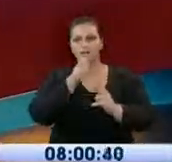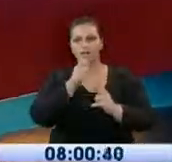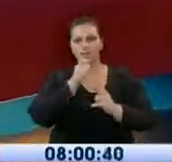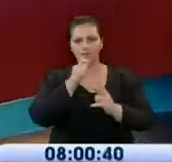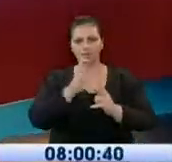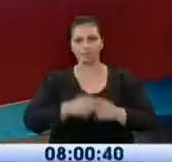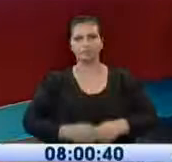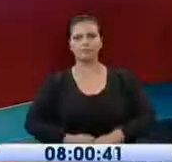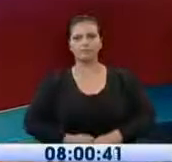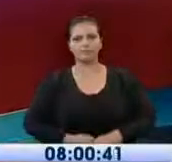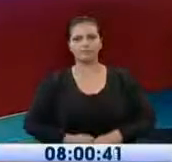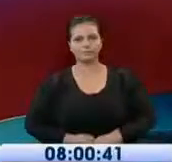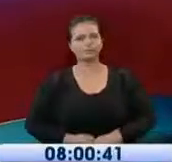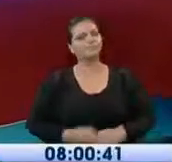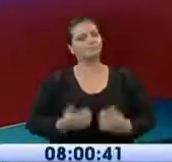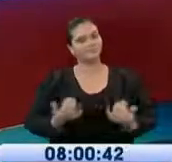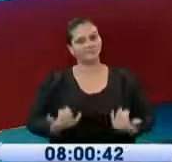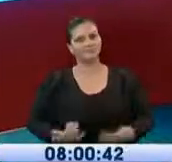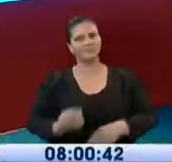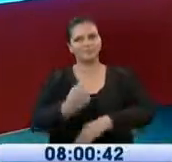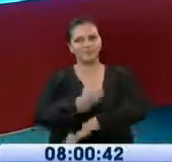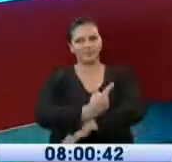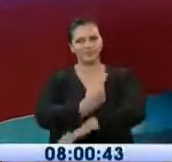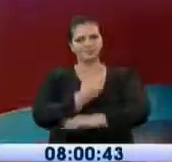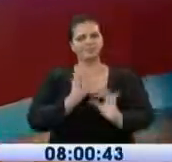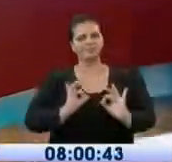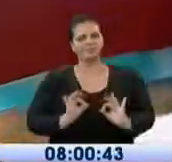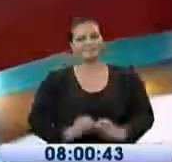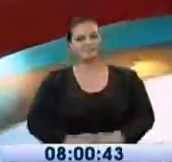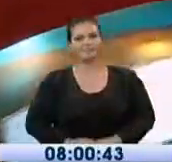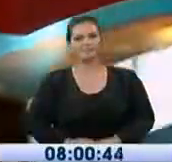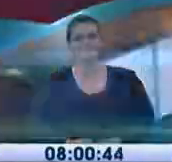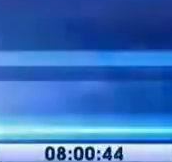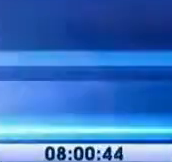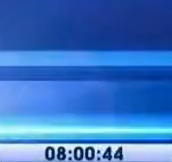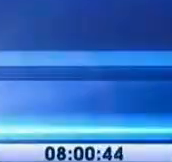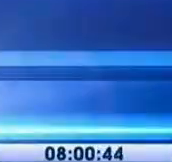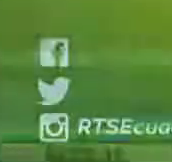y Roselena Vázquez. De mi parte es todo. Buenos días.